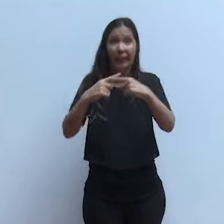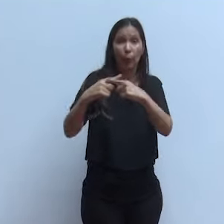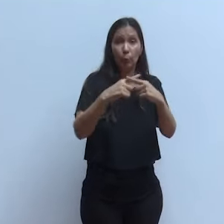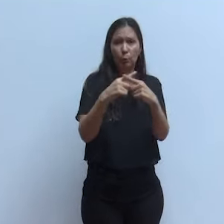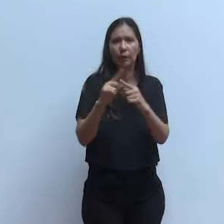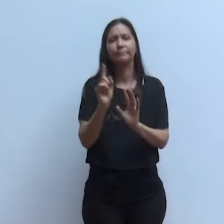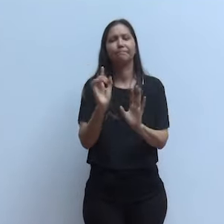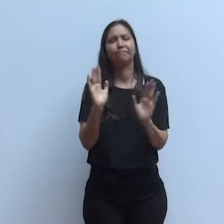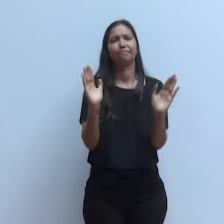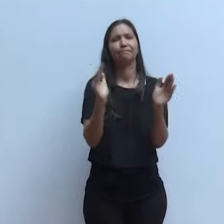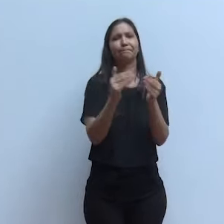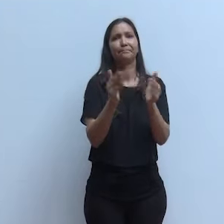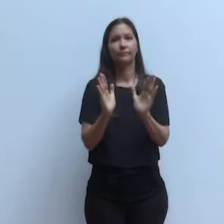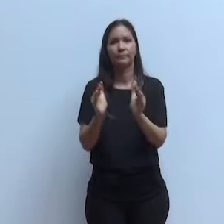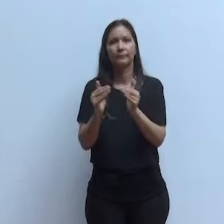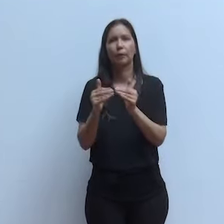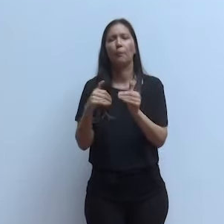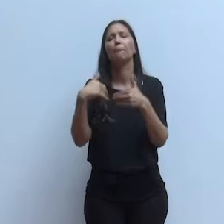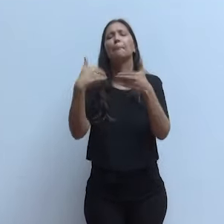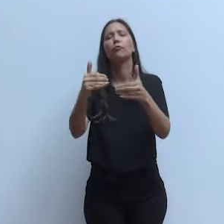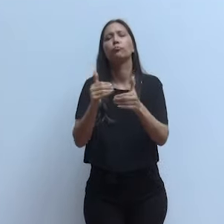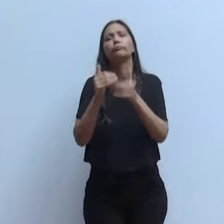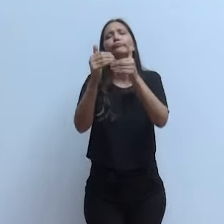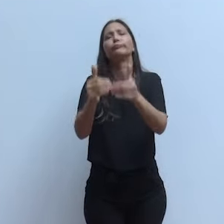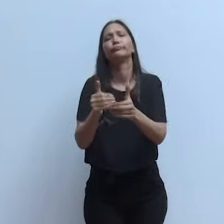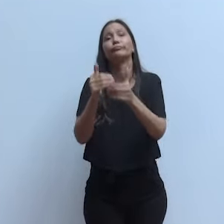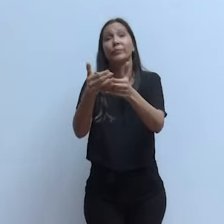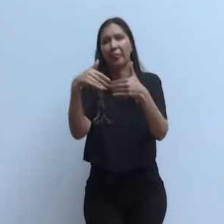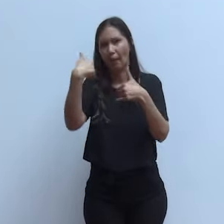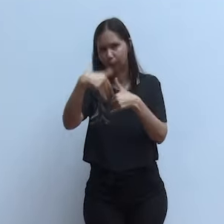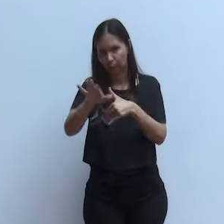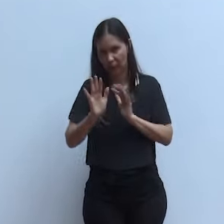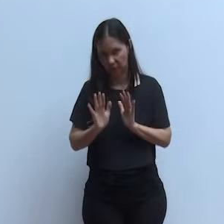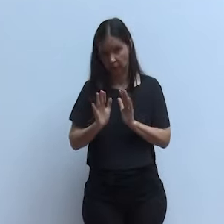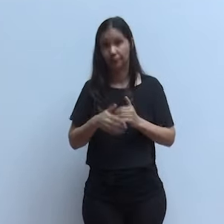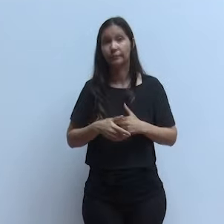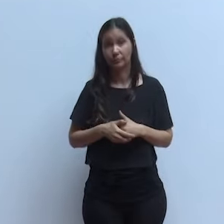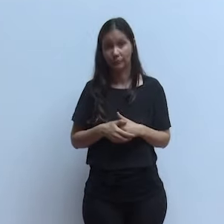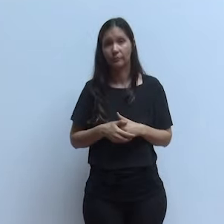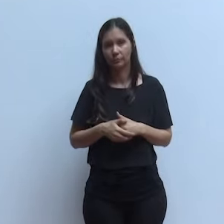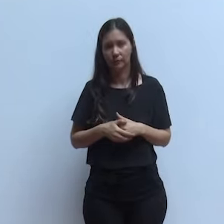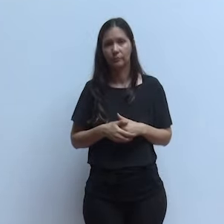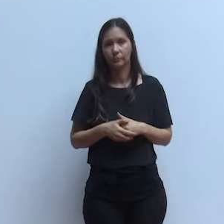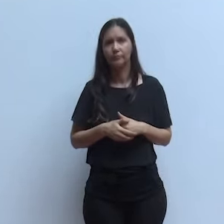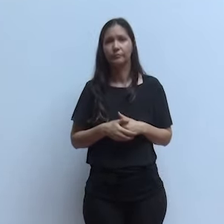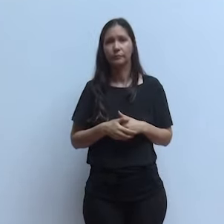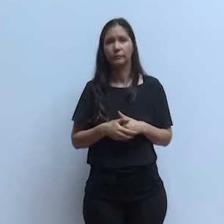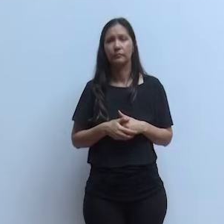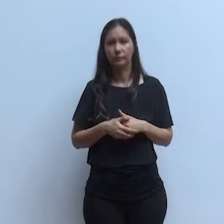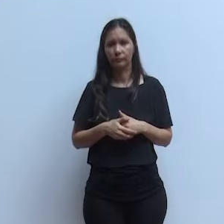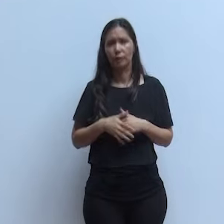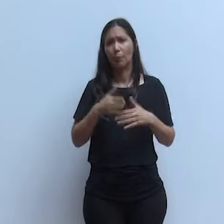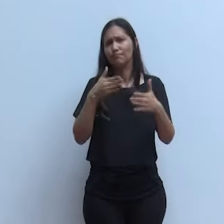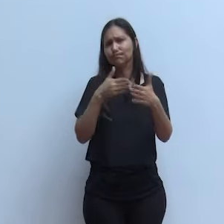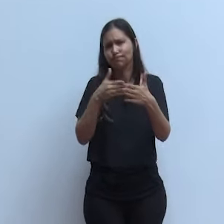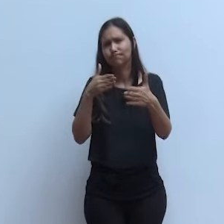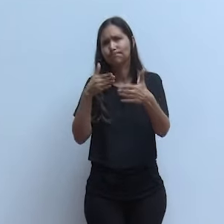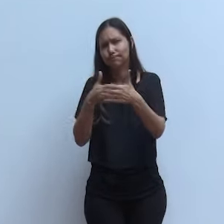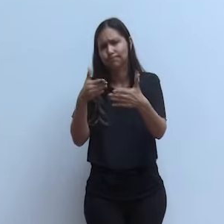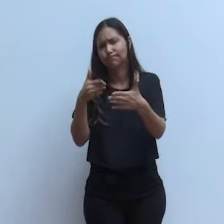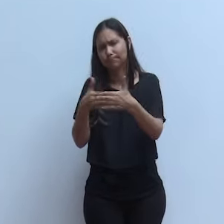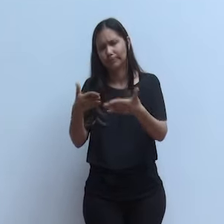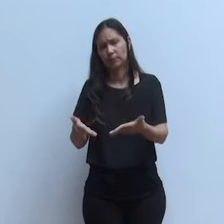siempre la fue pateando para adelante porque si si dábamos la discusión le hacíamos el juego a la derecha Ese fue